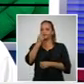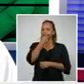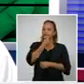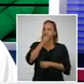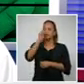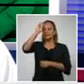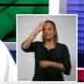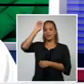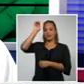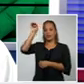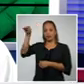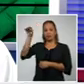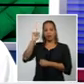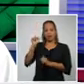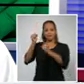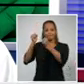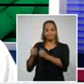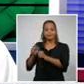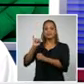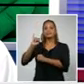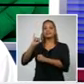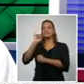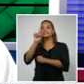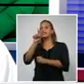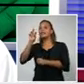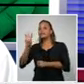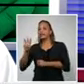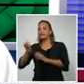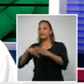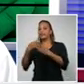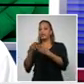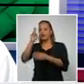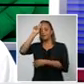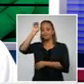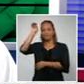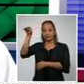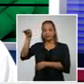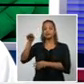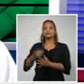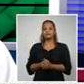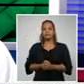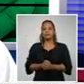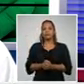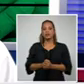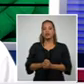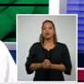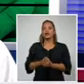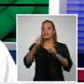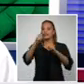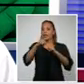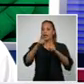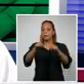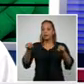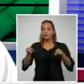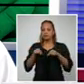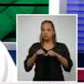una estadía de 13 días ingresada, una parte de ellos en terapia intensiva,